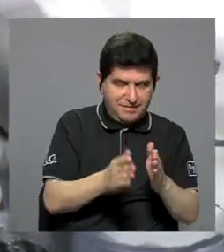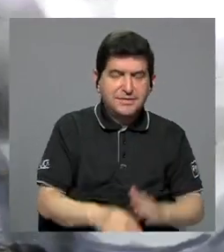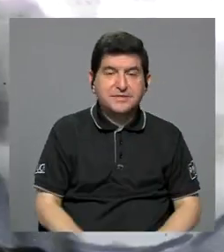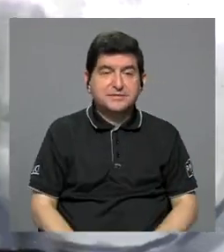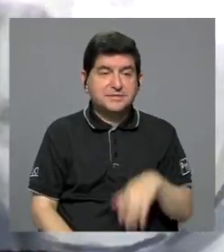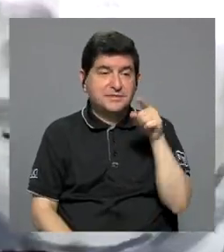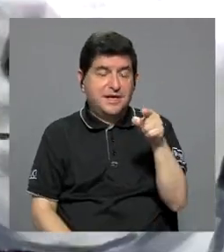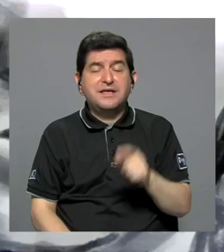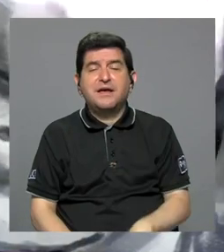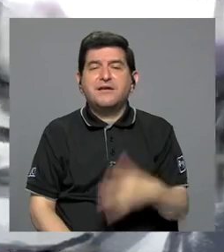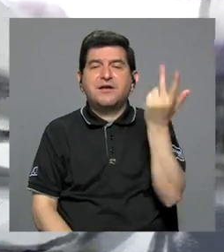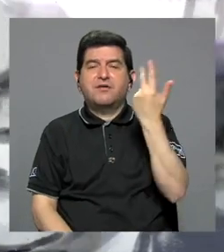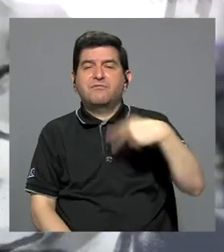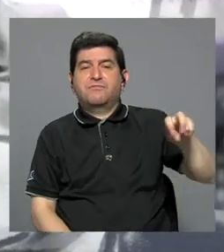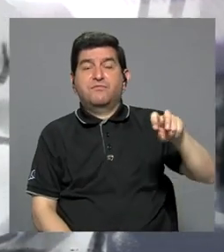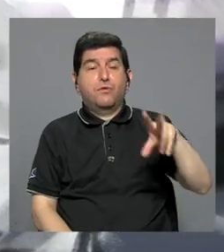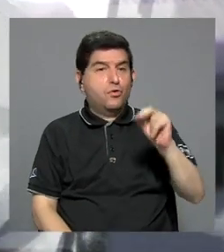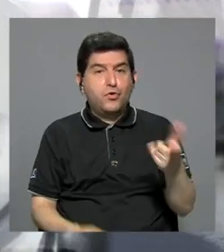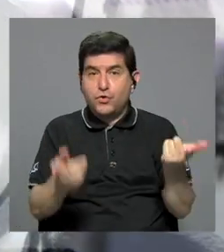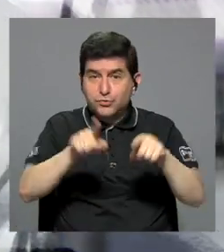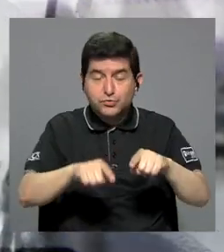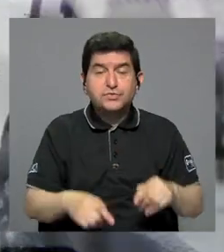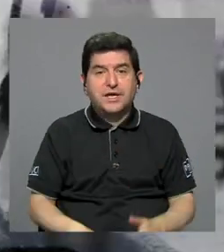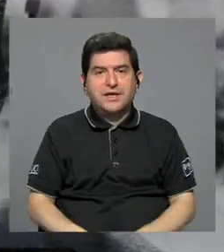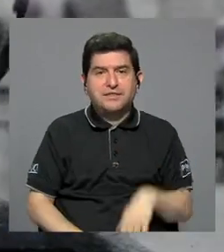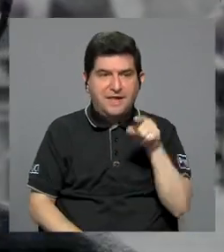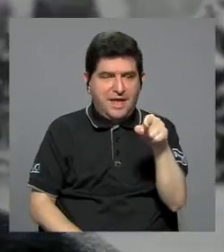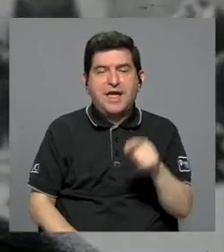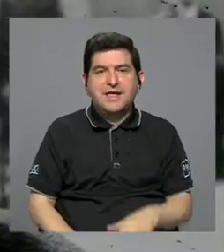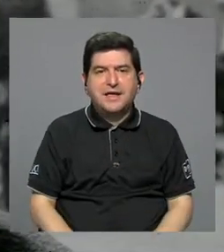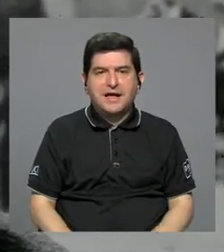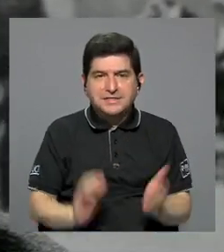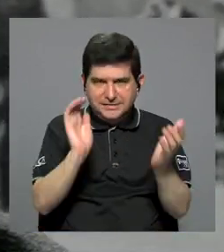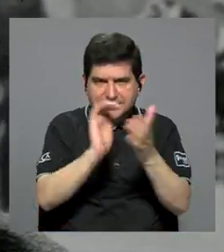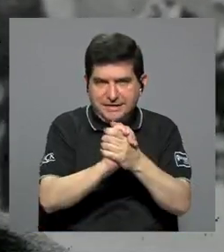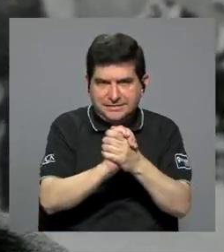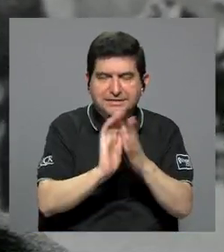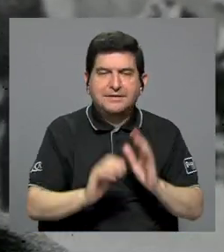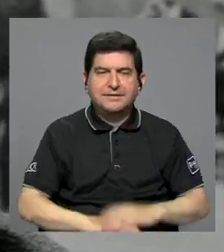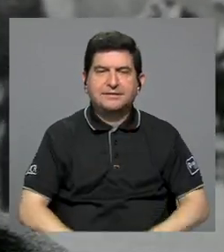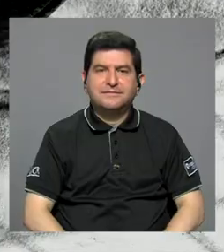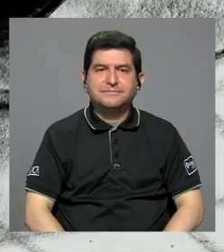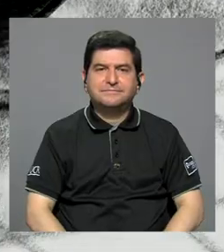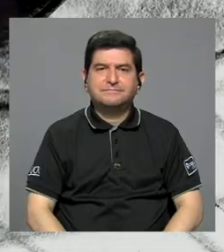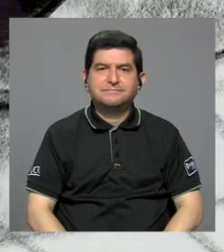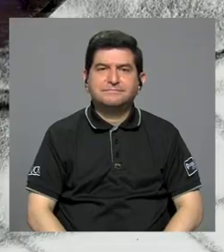serle infiel, que no lo es porque ella es casada, ¿verdad? Al serle infiel,